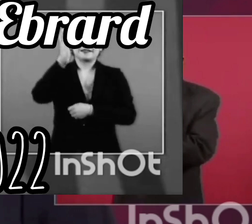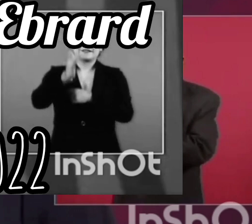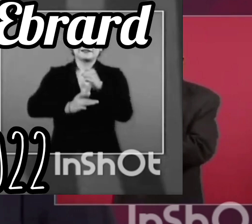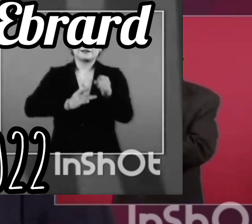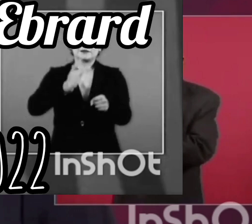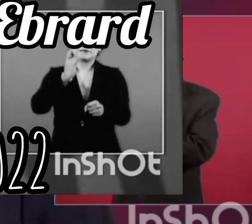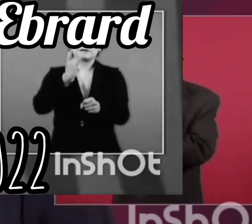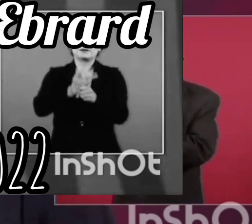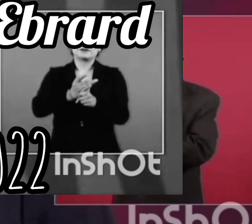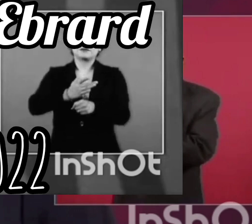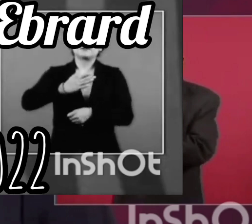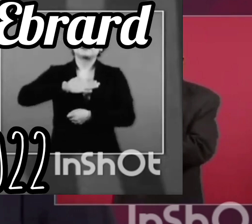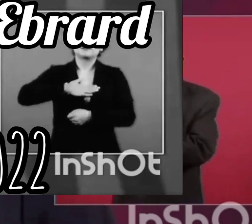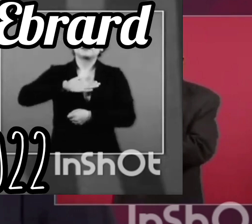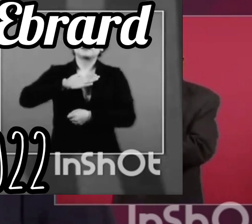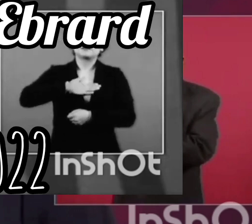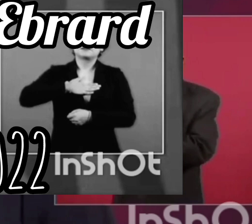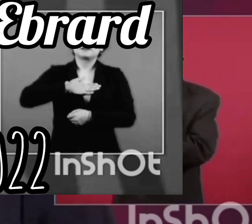mi hermano